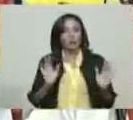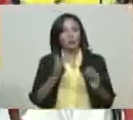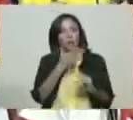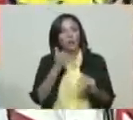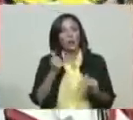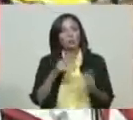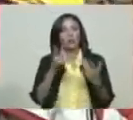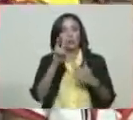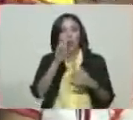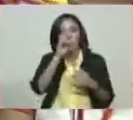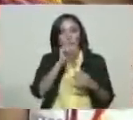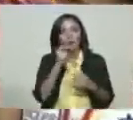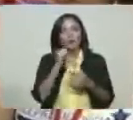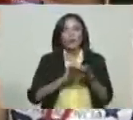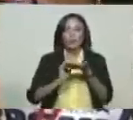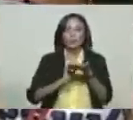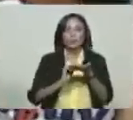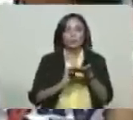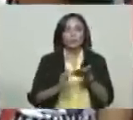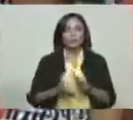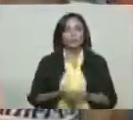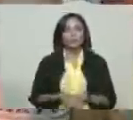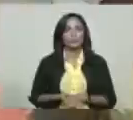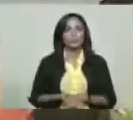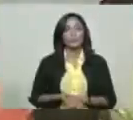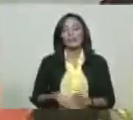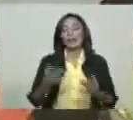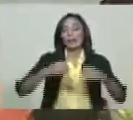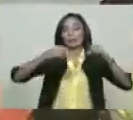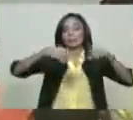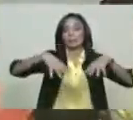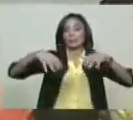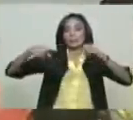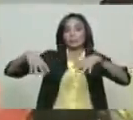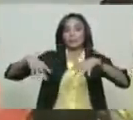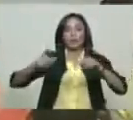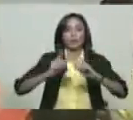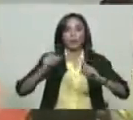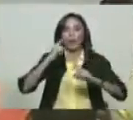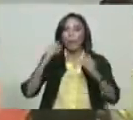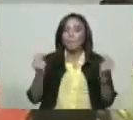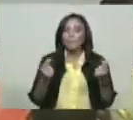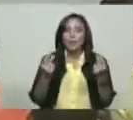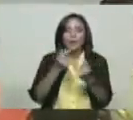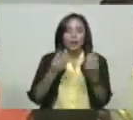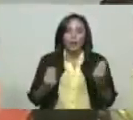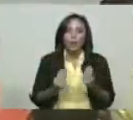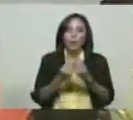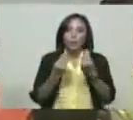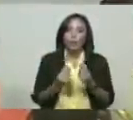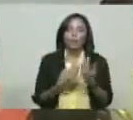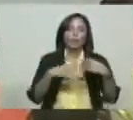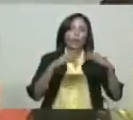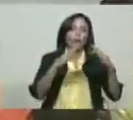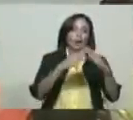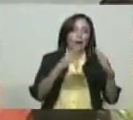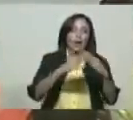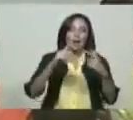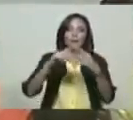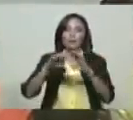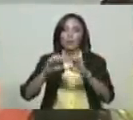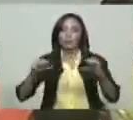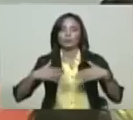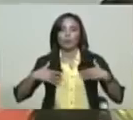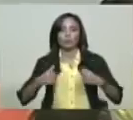sin, como saben ustedes, sin abandonar un segundo la protección y la seguridad social, en la vivienda, en la educación, en la